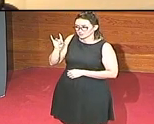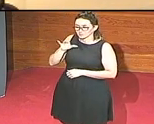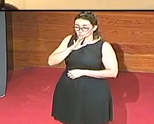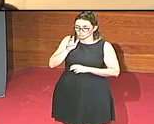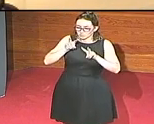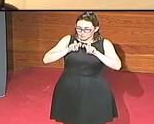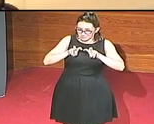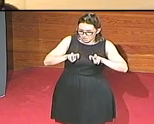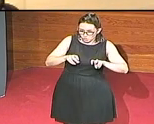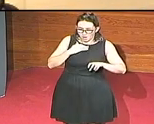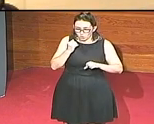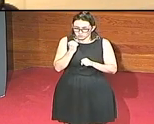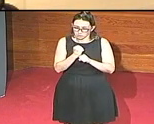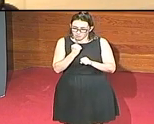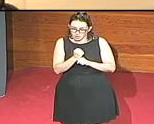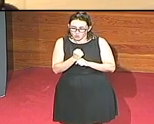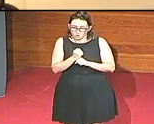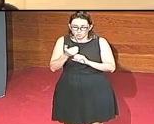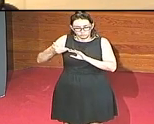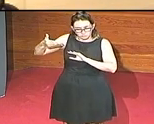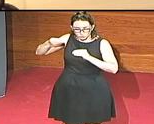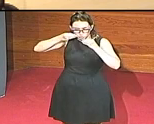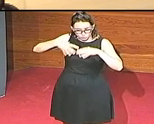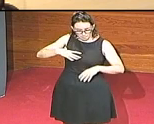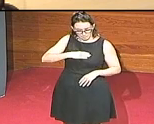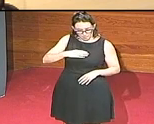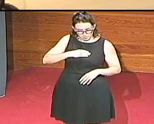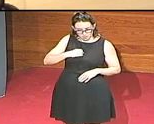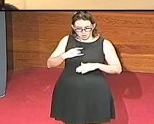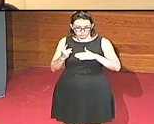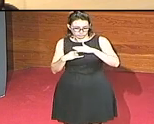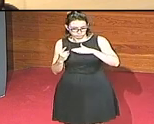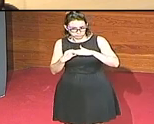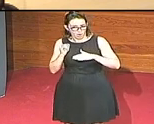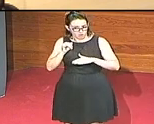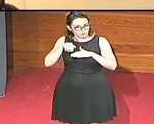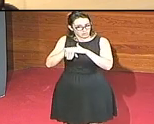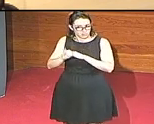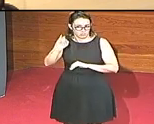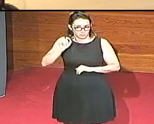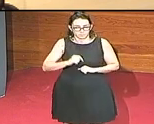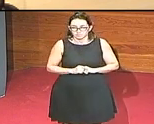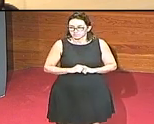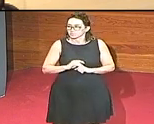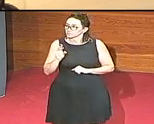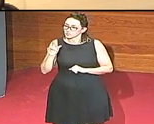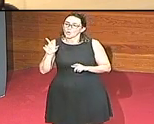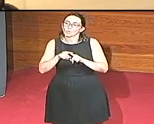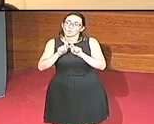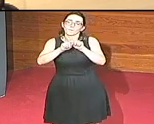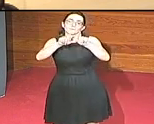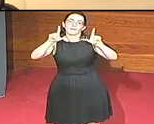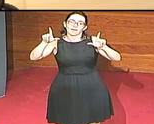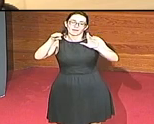claro claro claro sí sí si se puede pero no hay como una página compendio con todos los